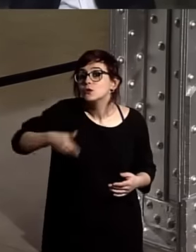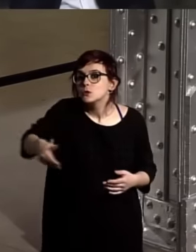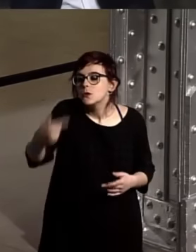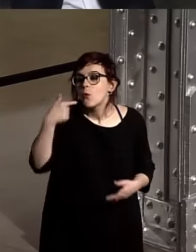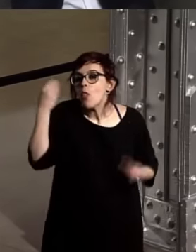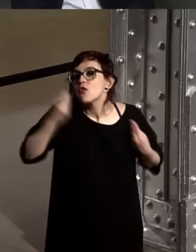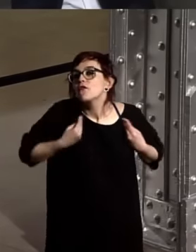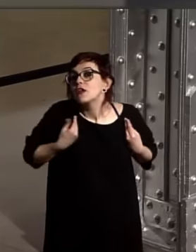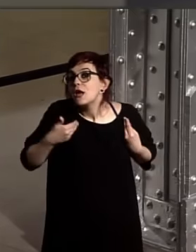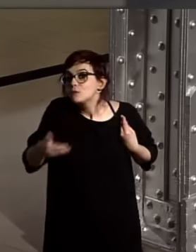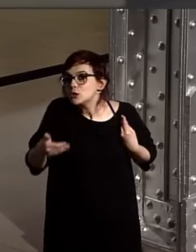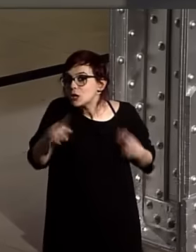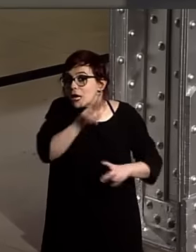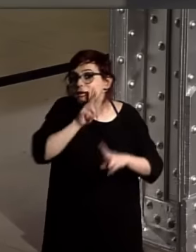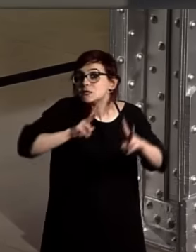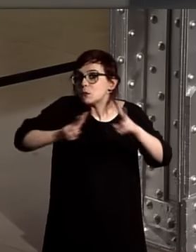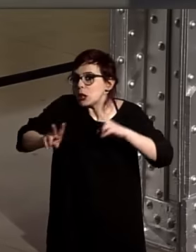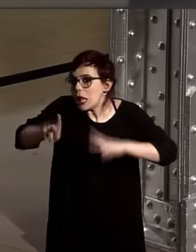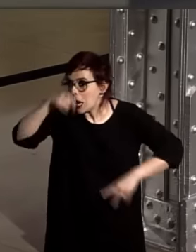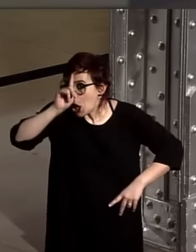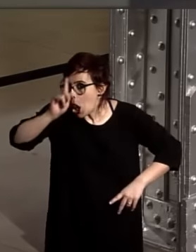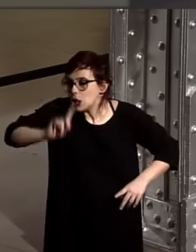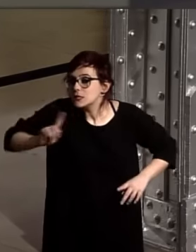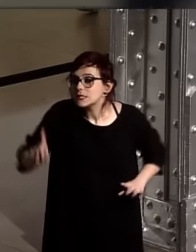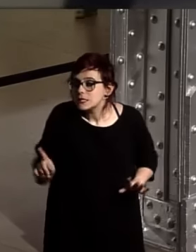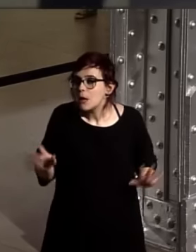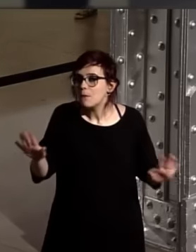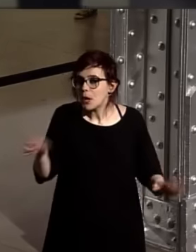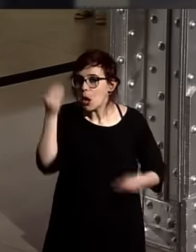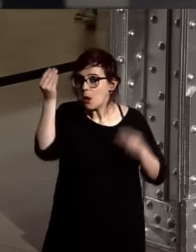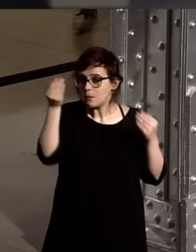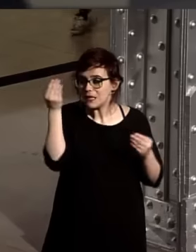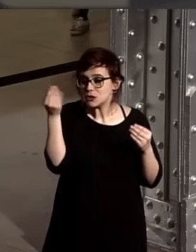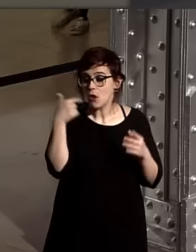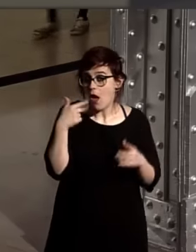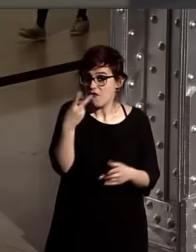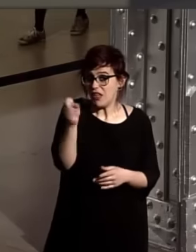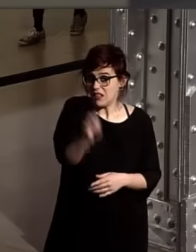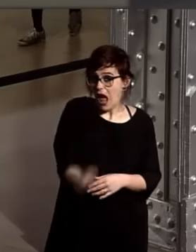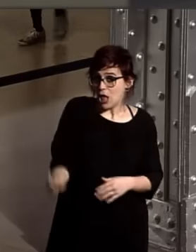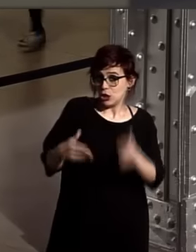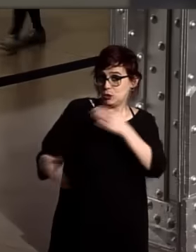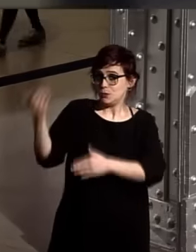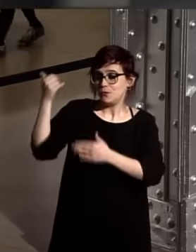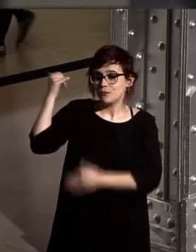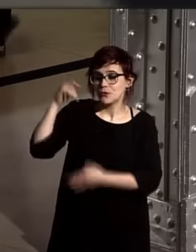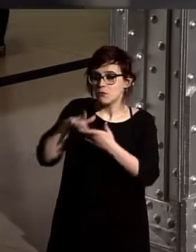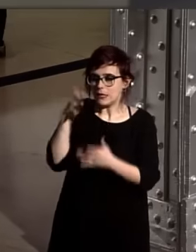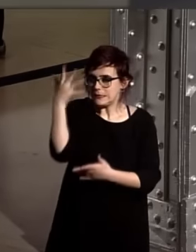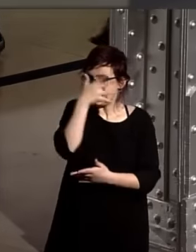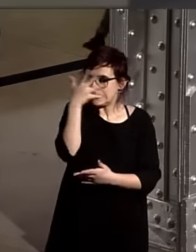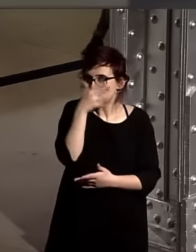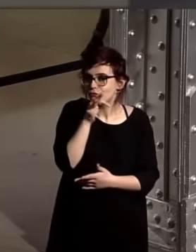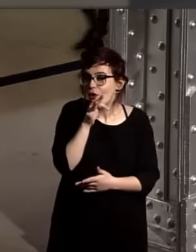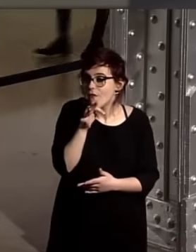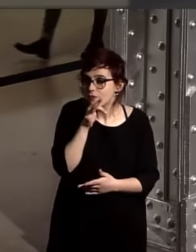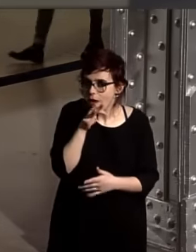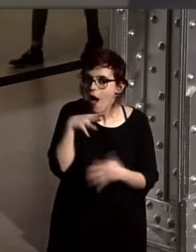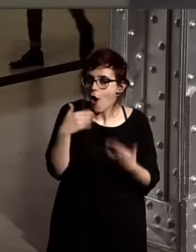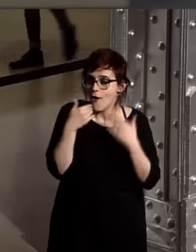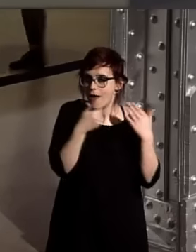responder a esa pregunta pero pero yo creo que sí que estamos descubriendo algo que hace 20 años era un Yo creo que un misterio Todavía